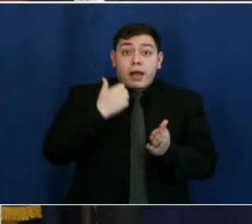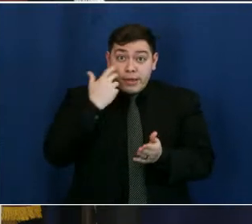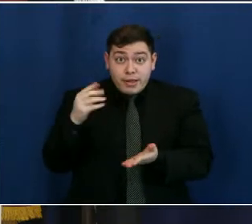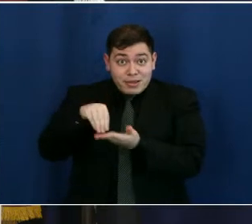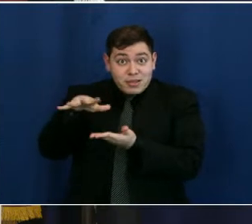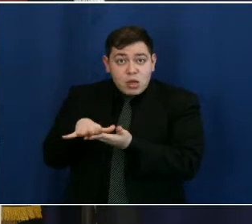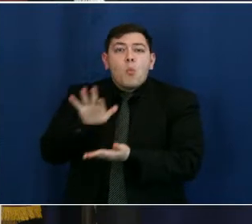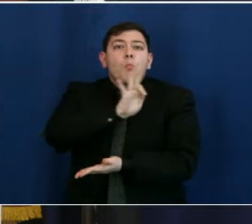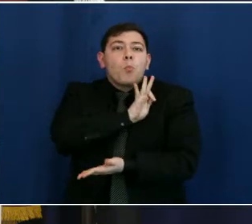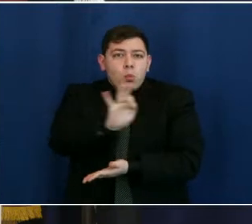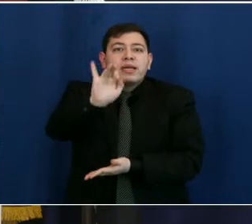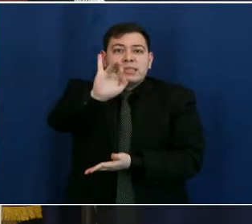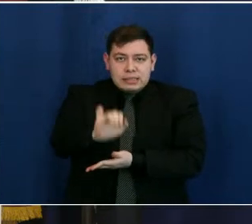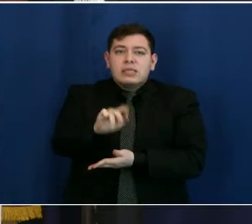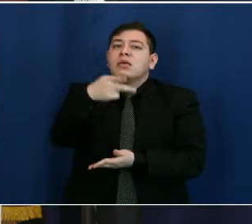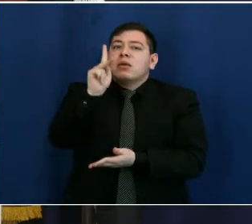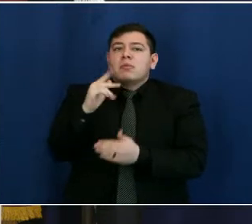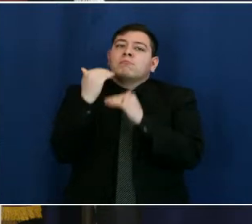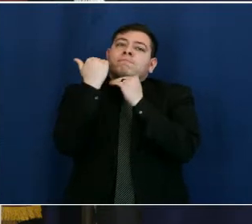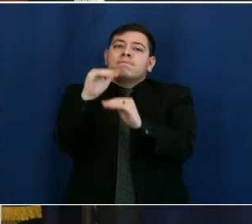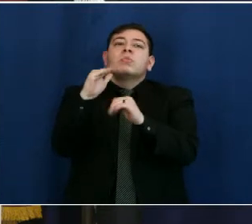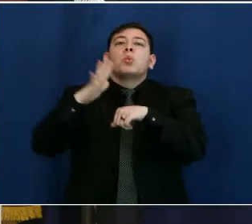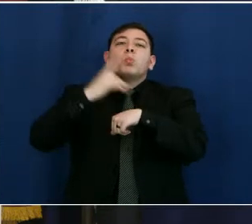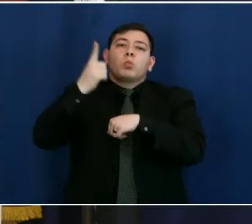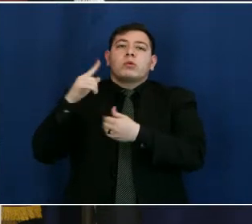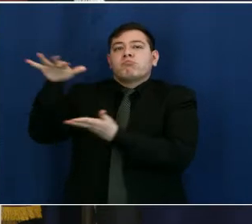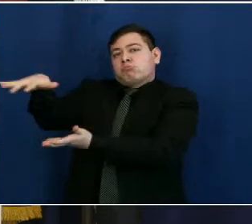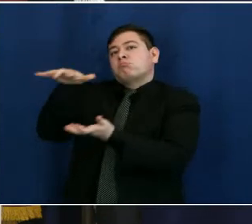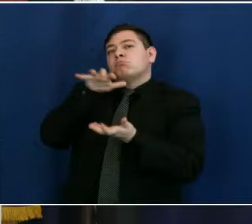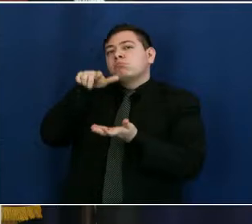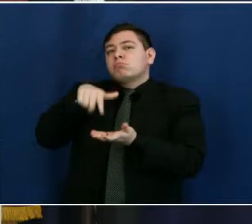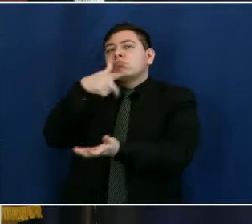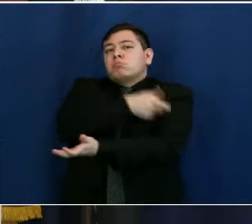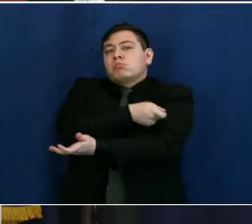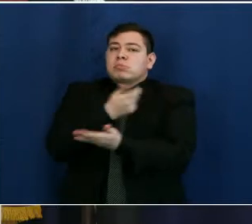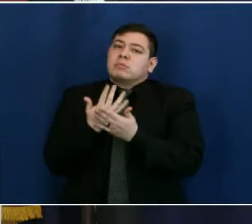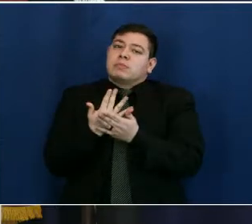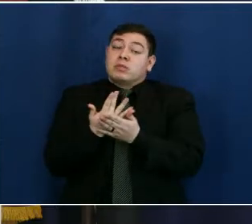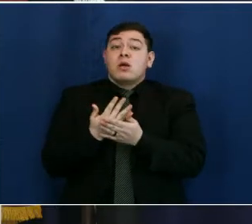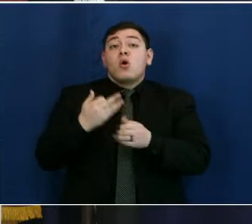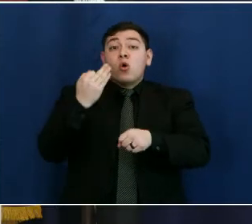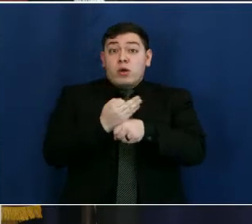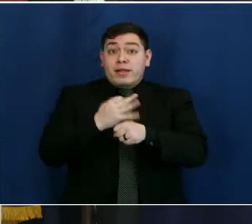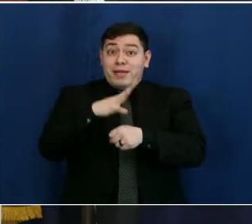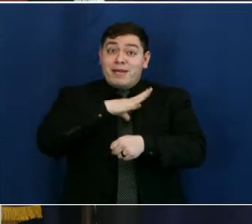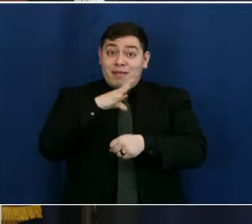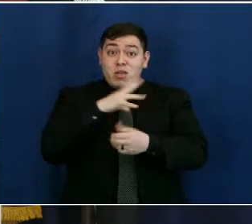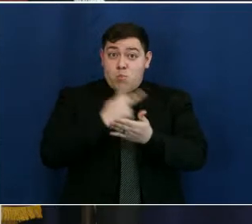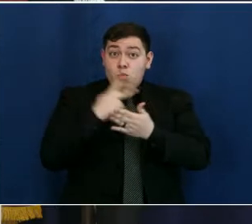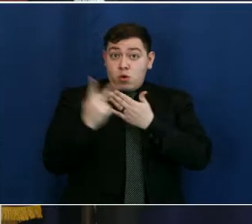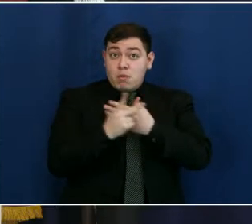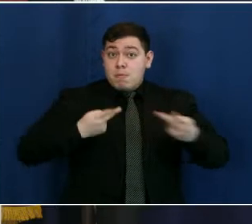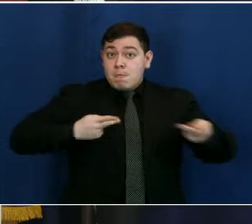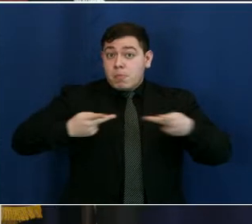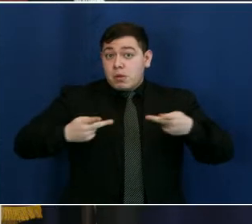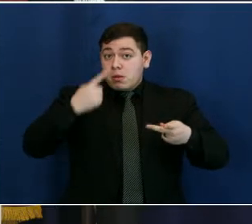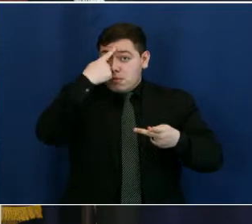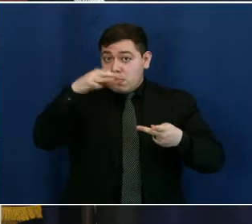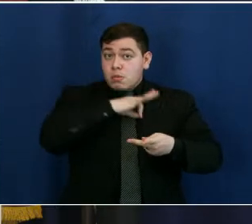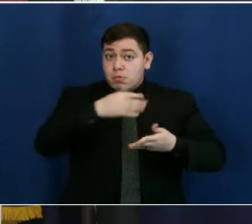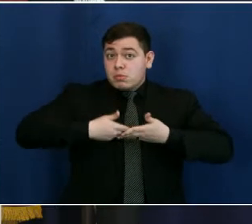que es importante enfatizar que ahorita lo que estamos haciendo es crear la infraestructura. Cuando tengamos las vacunas, todas las